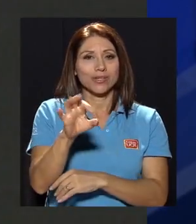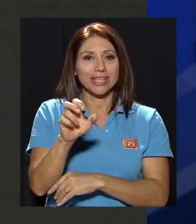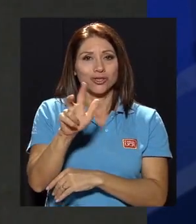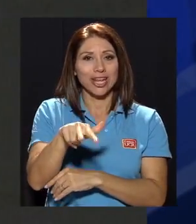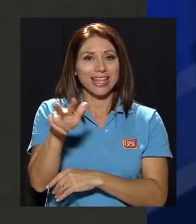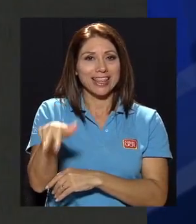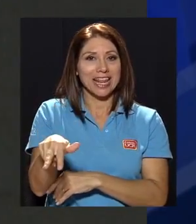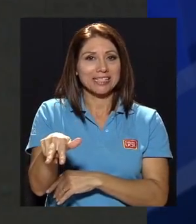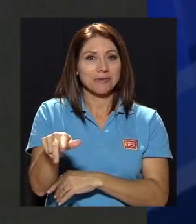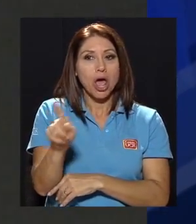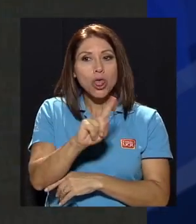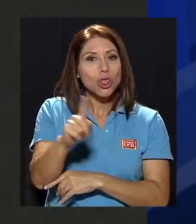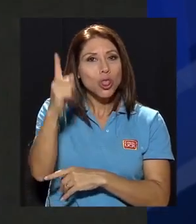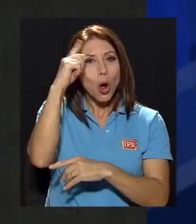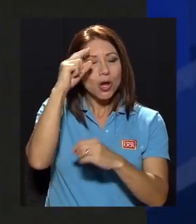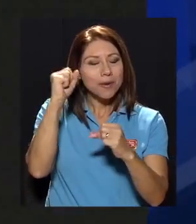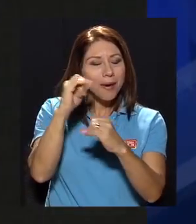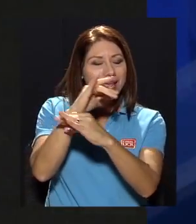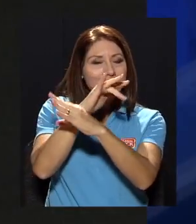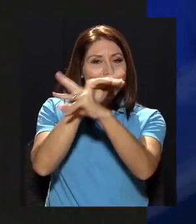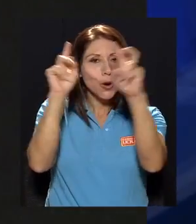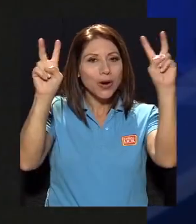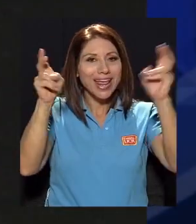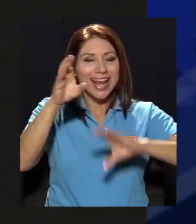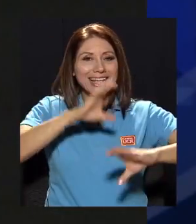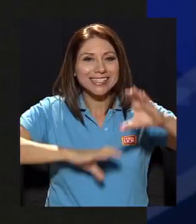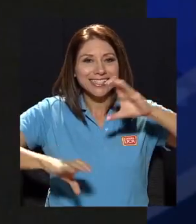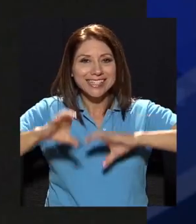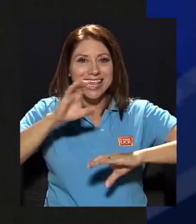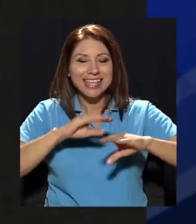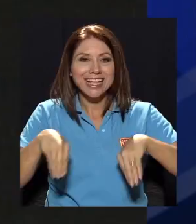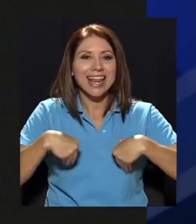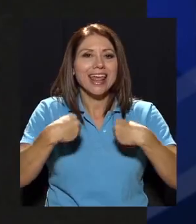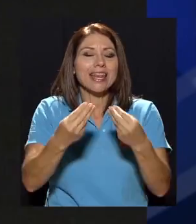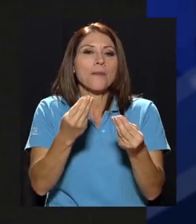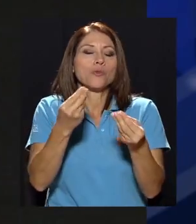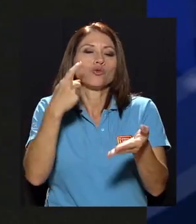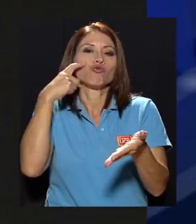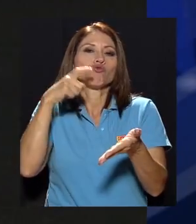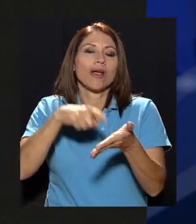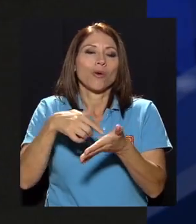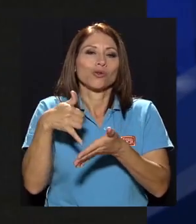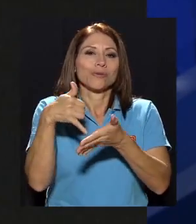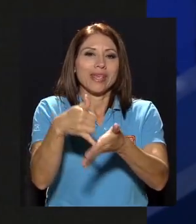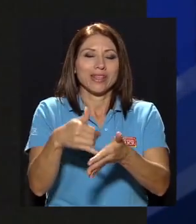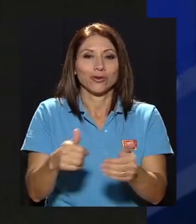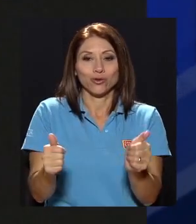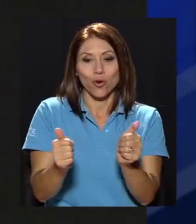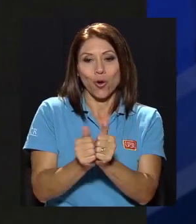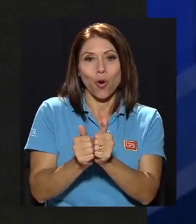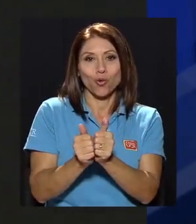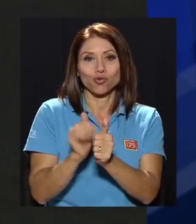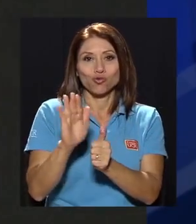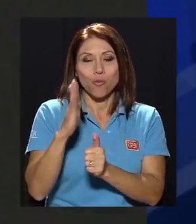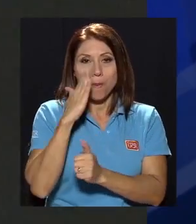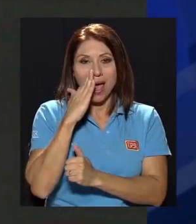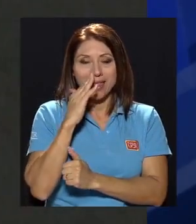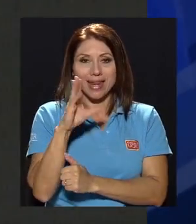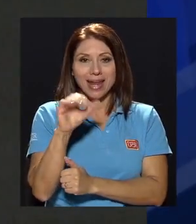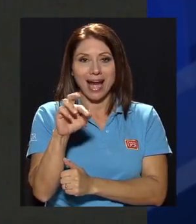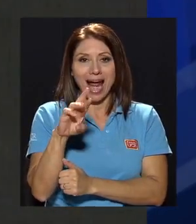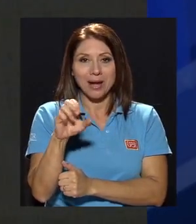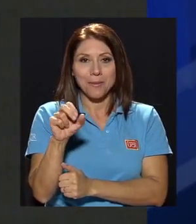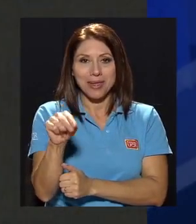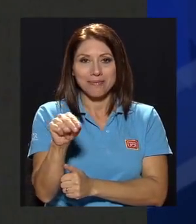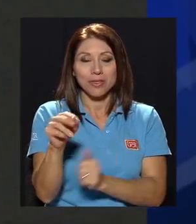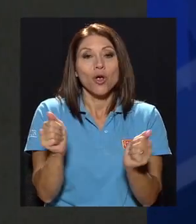que el mundo de la ciencia le depararía tantos reconocimientos. Junto con doña Carmen, su madre,